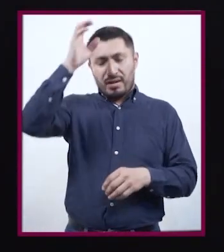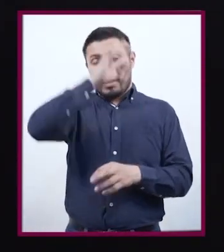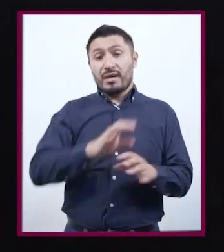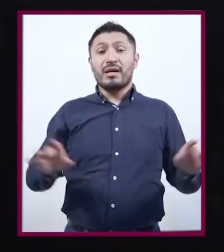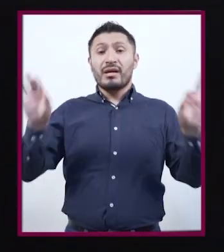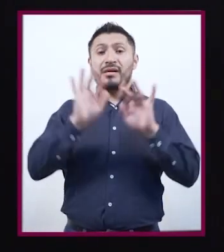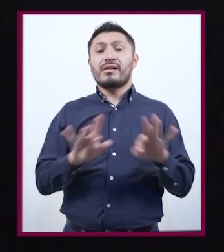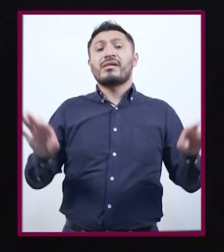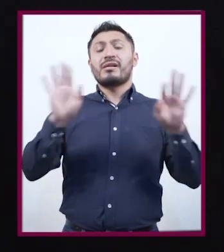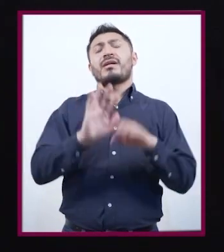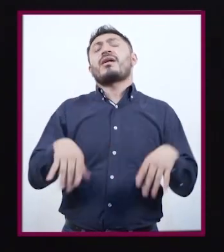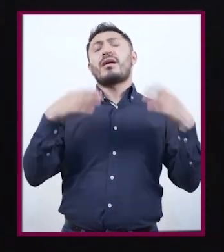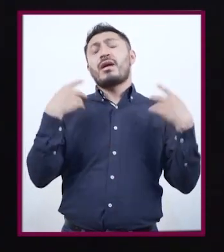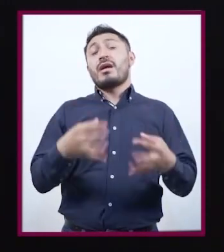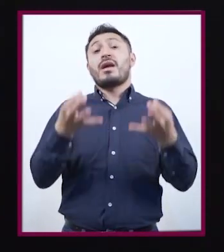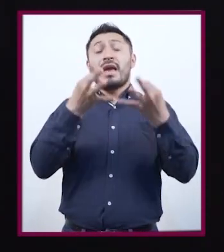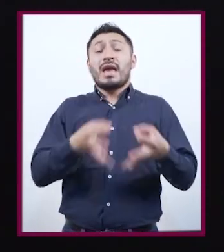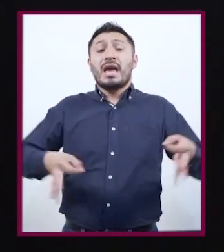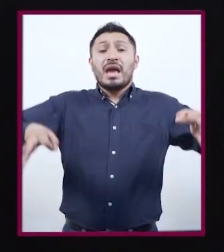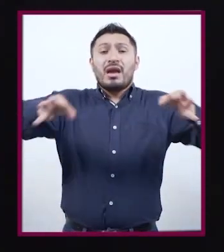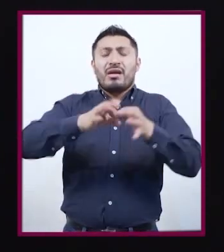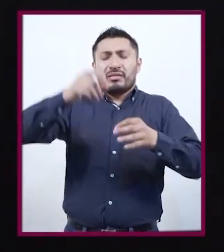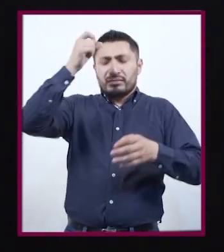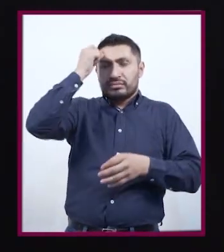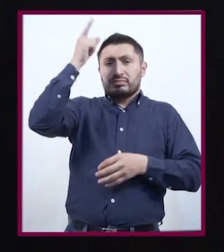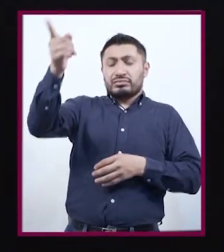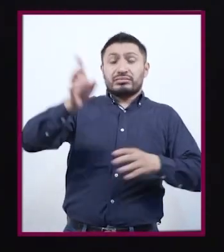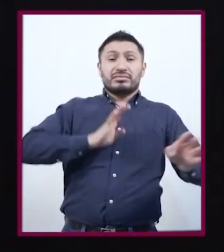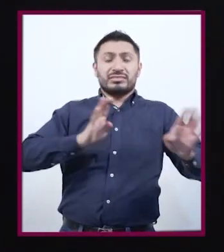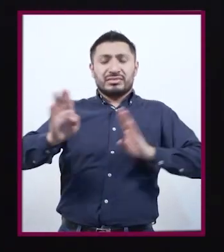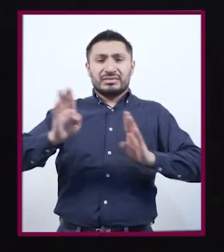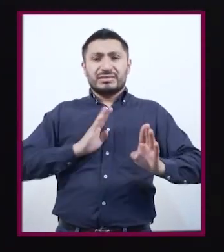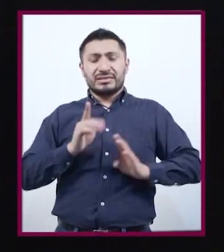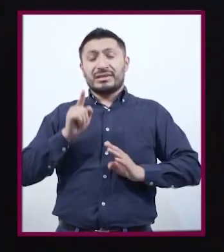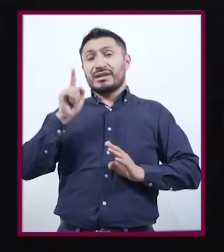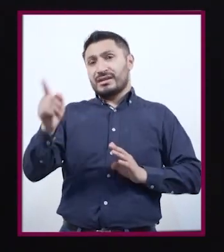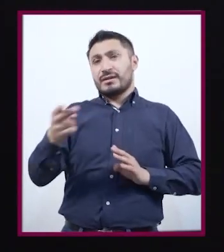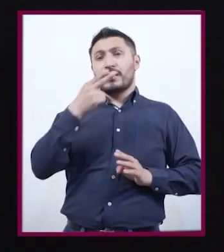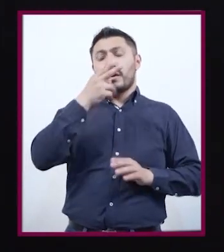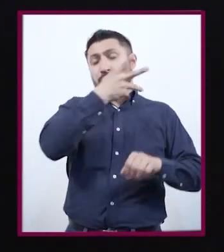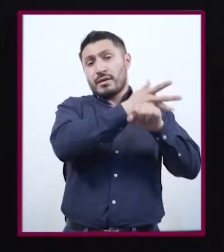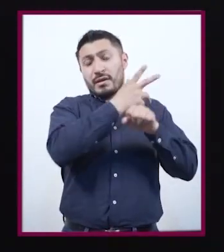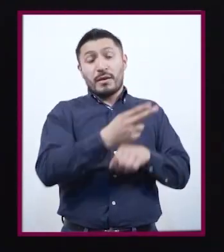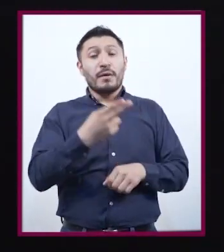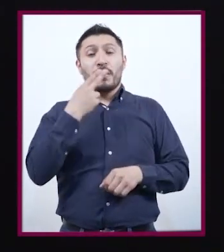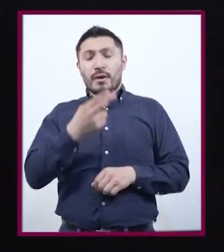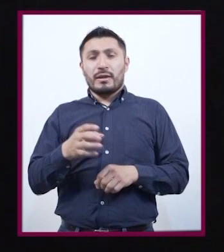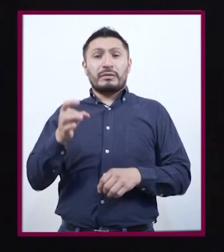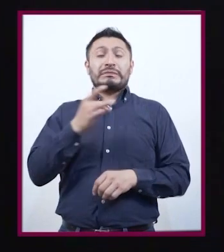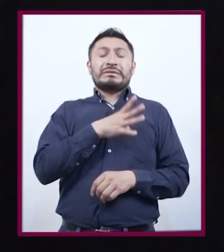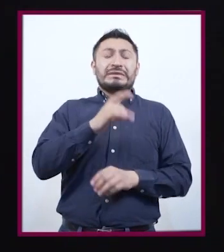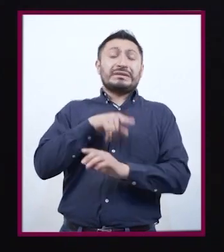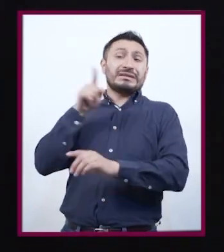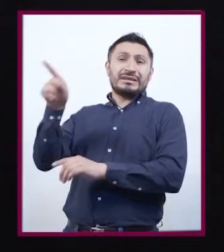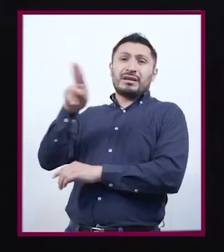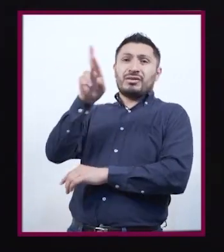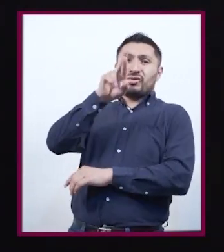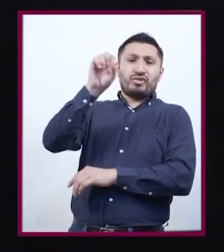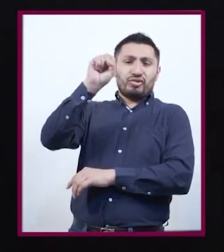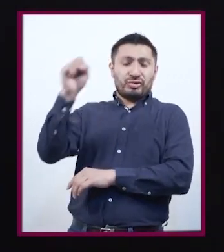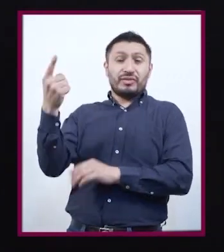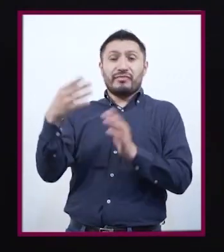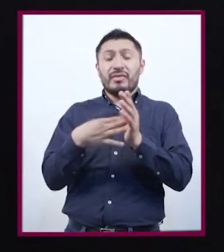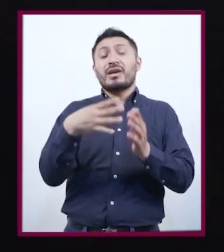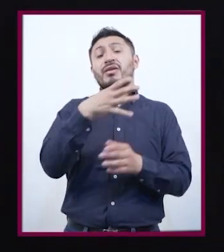informática fue en gran medida una creación del ejército americano como respuesta al temor que existía hacia la Unión Soviética.